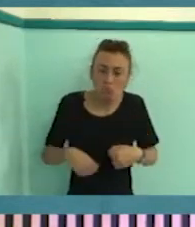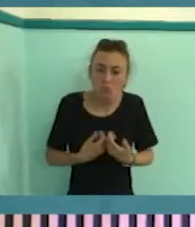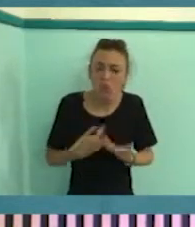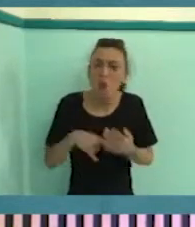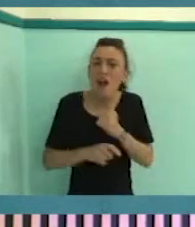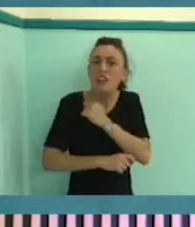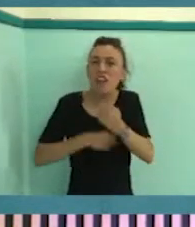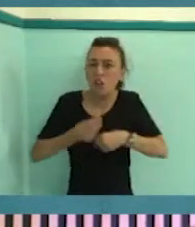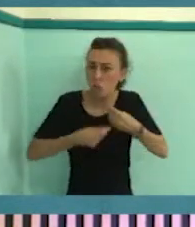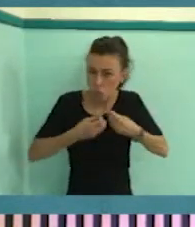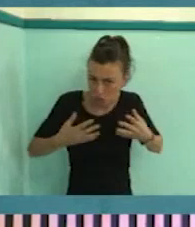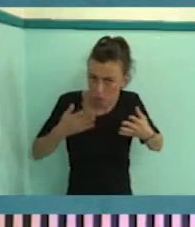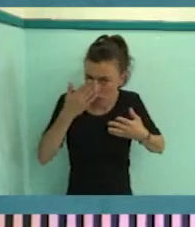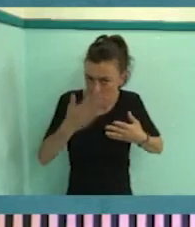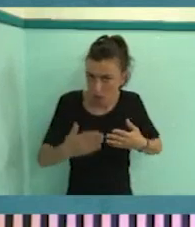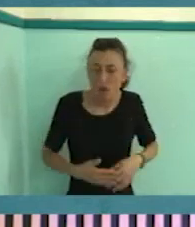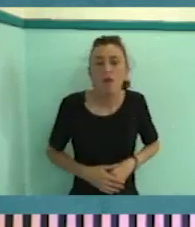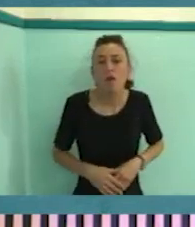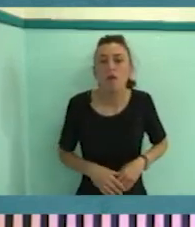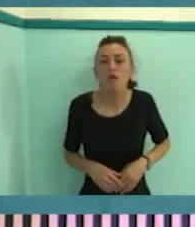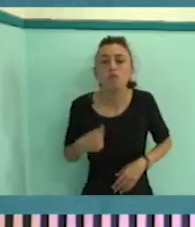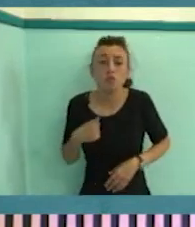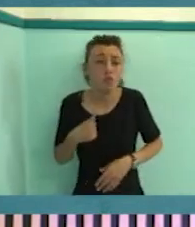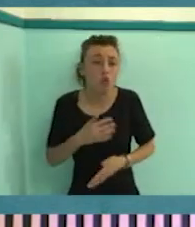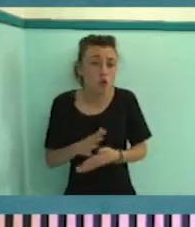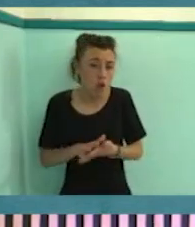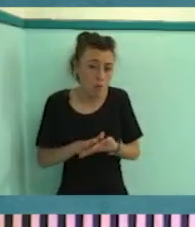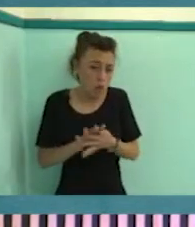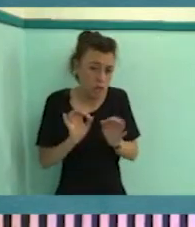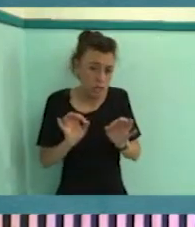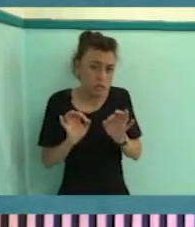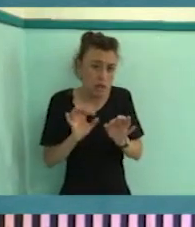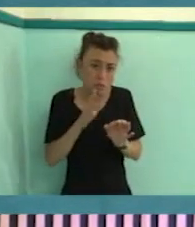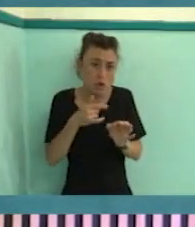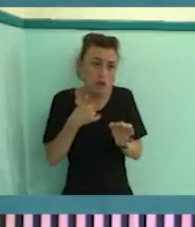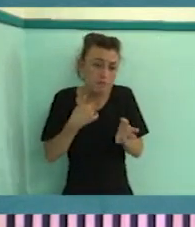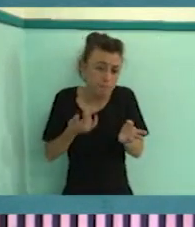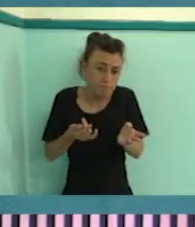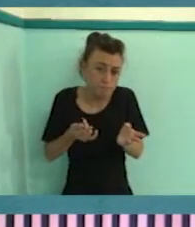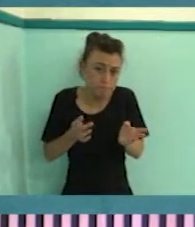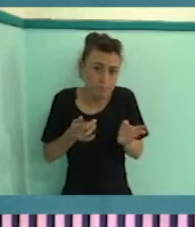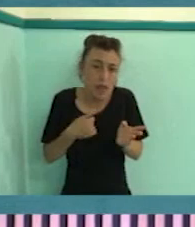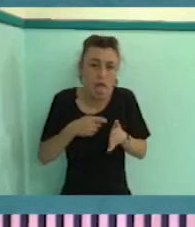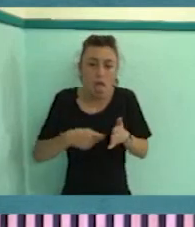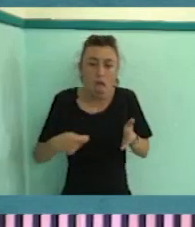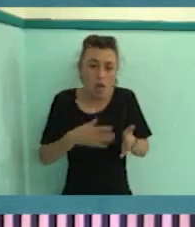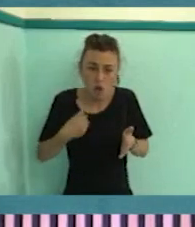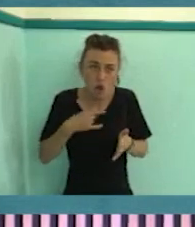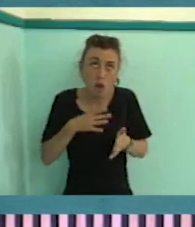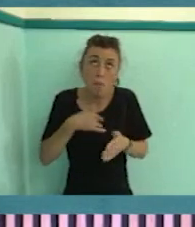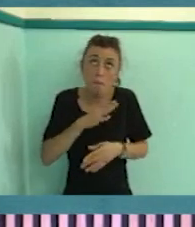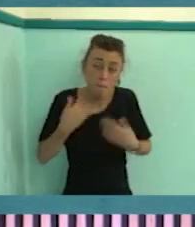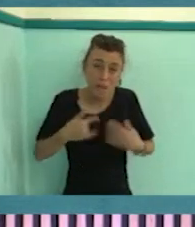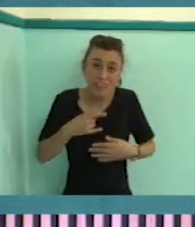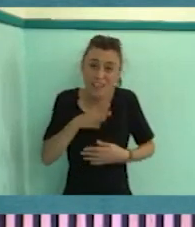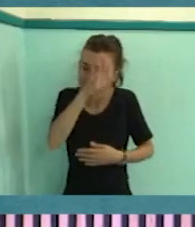e creo que es realmente O sea yo yo lo hablo muy así porque soy muy irónica y porque no me gusta sentaros aquí una chapa que digáis madre mía con el calor que hace y me